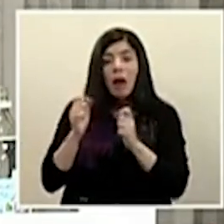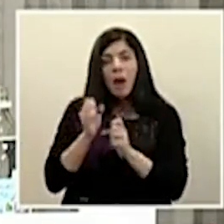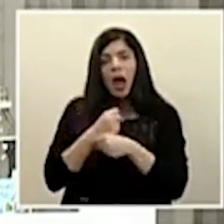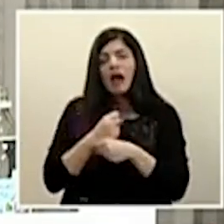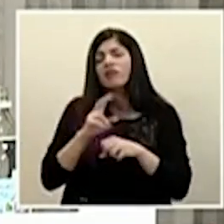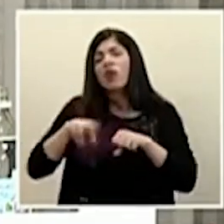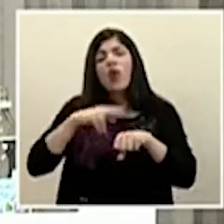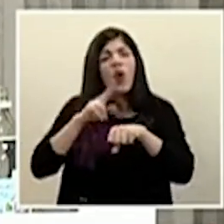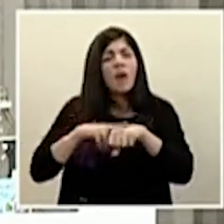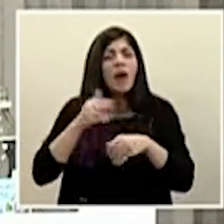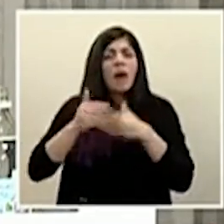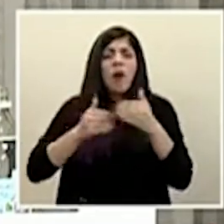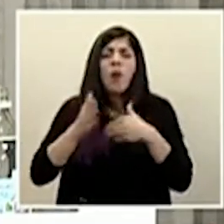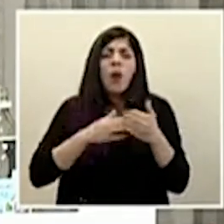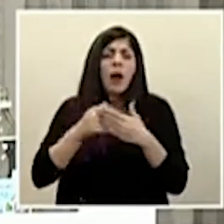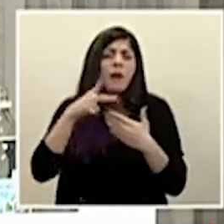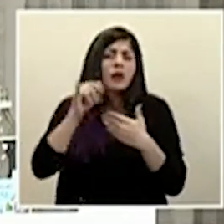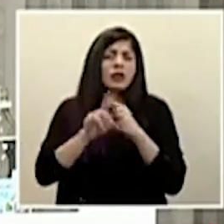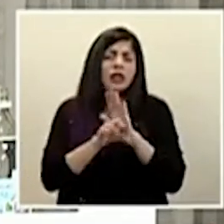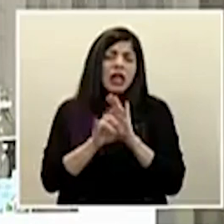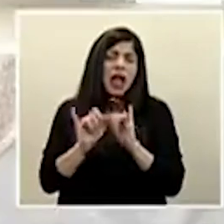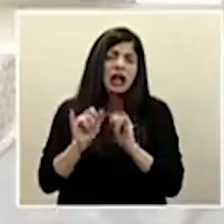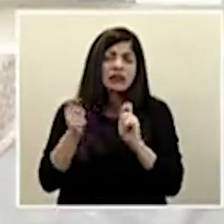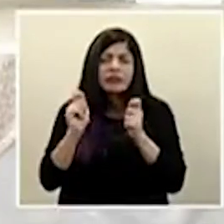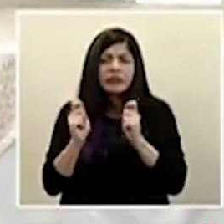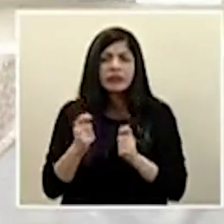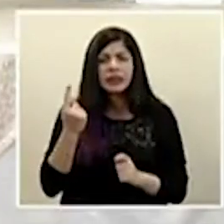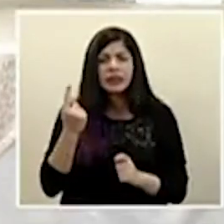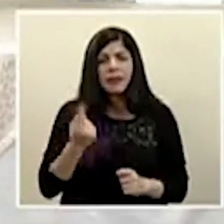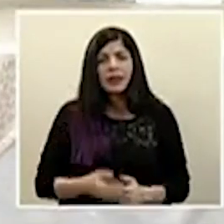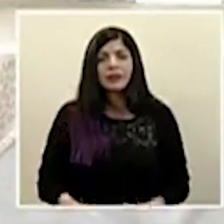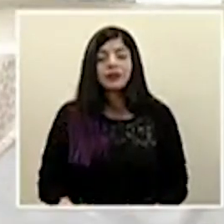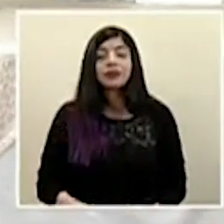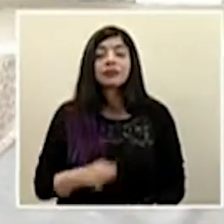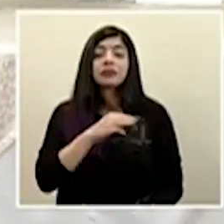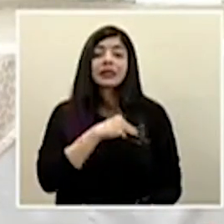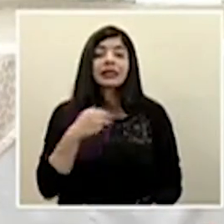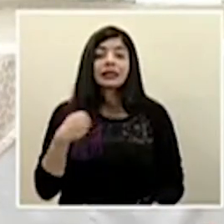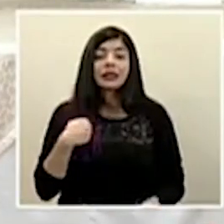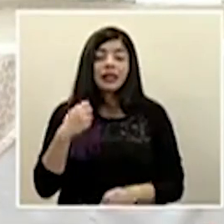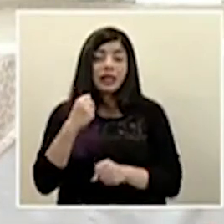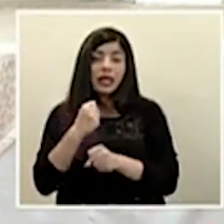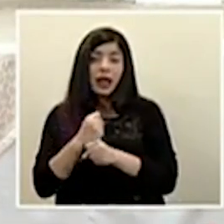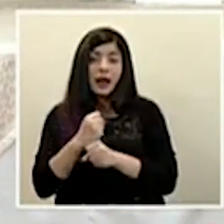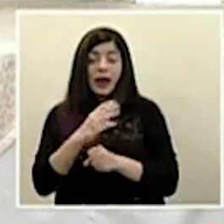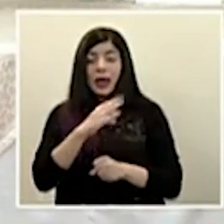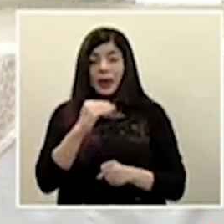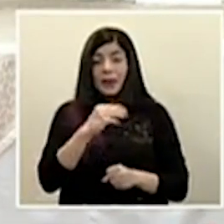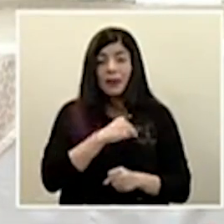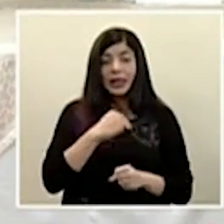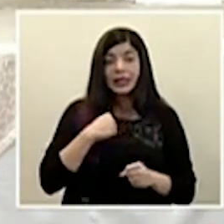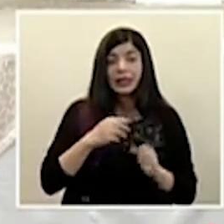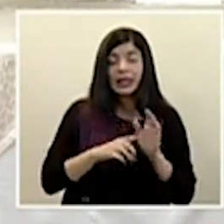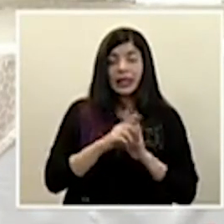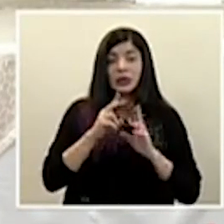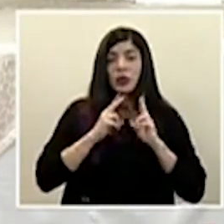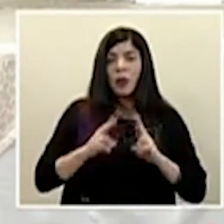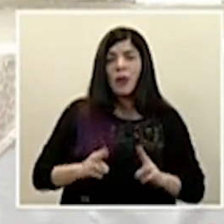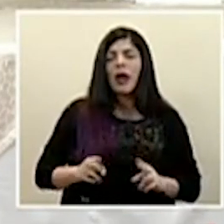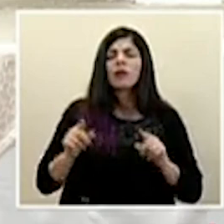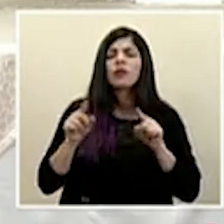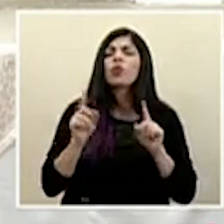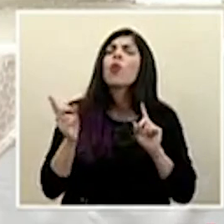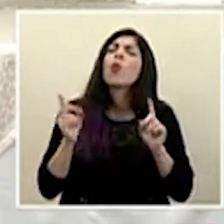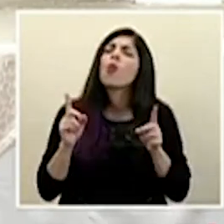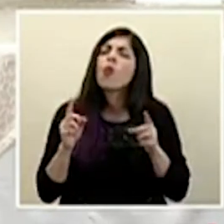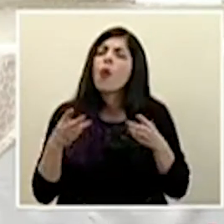común en el trámite de cualquier proyecto legislativo. Para los ministros de Trabajo y Desarrollo Humano, ¿cuáles van a ser